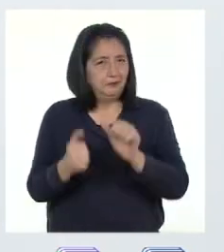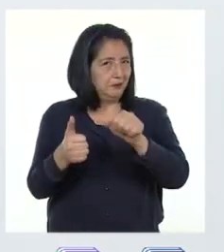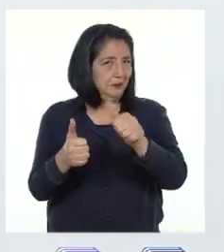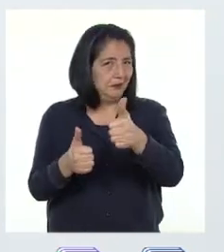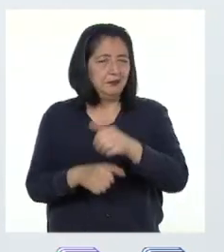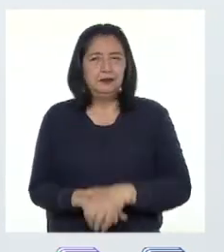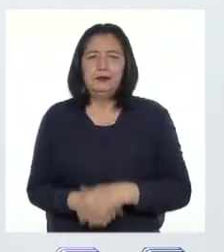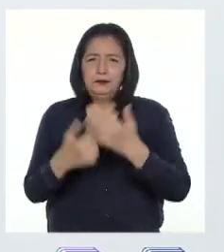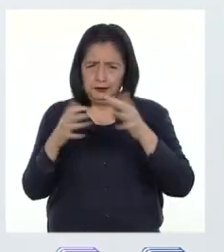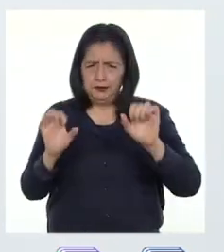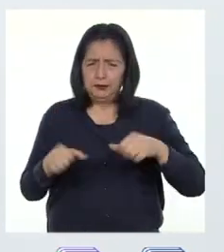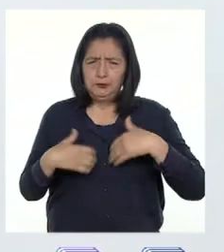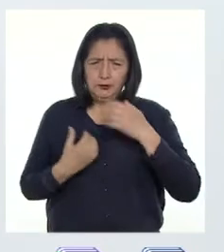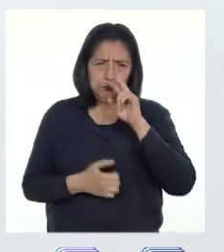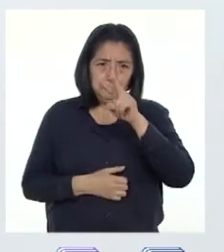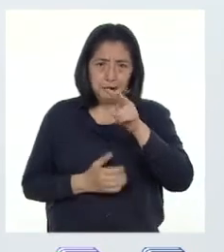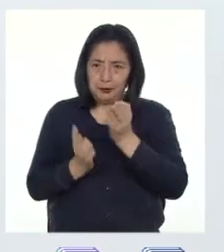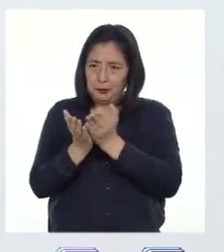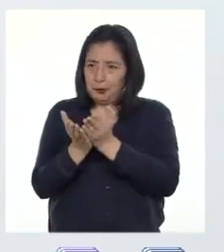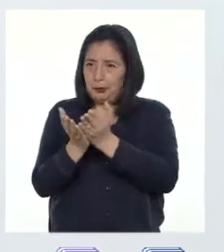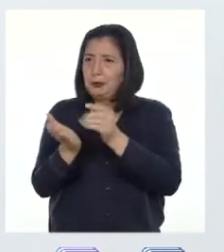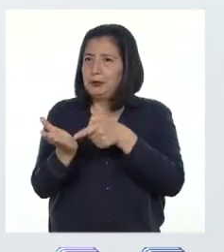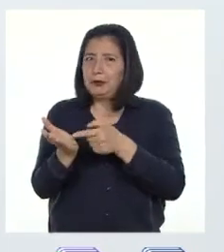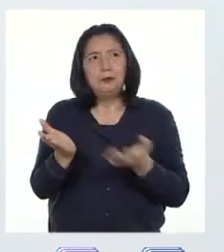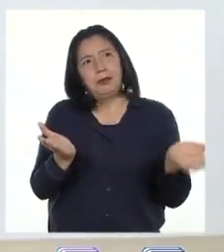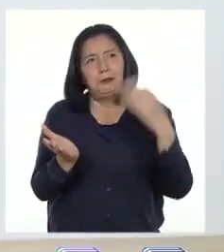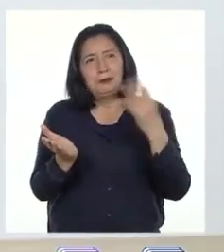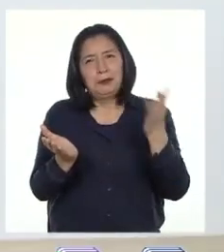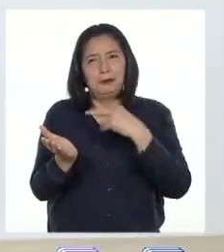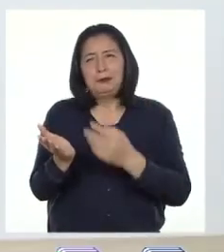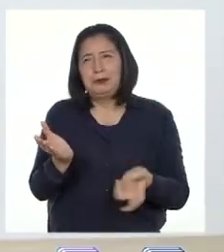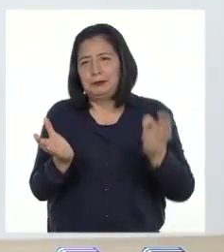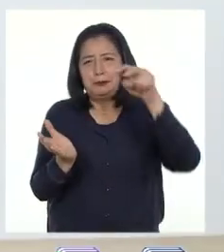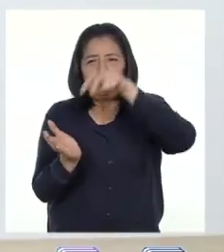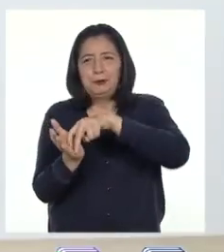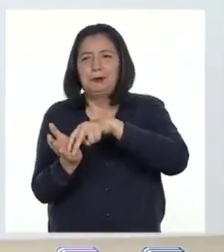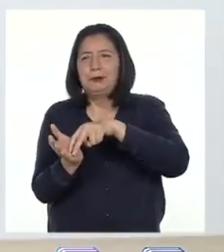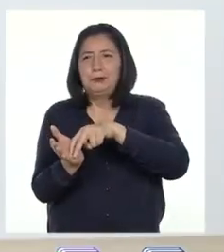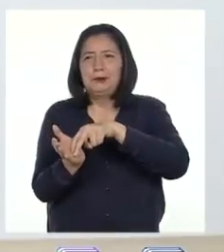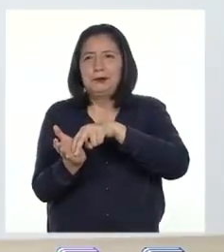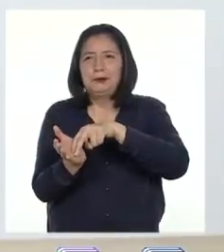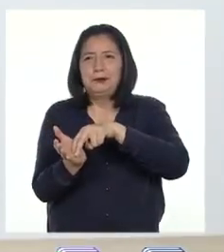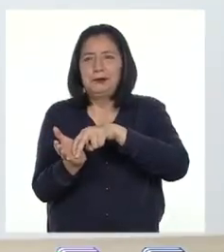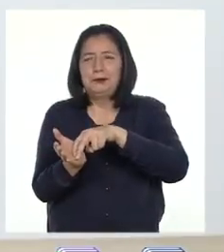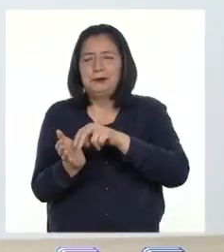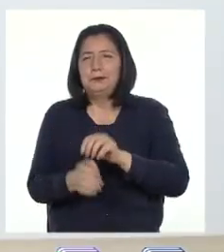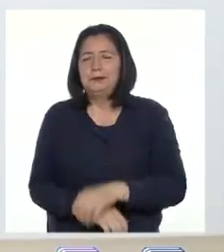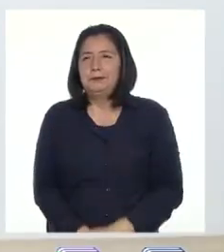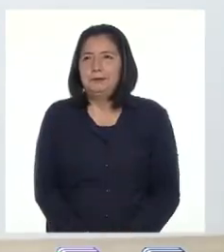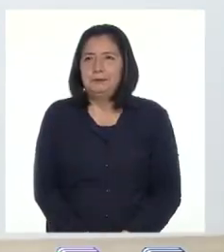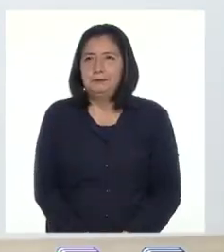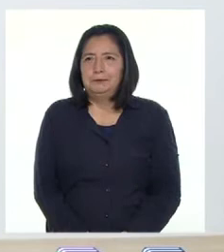¡Eso es! ¡Ya podemos ver nuestro bote! ¡Vamos! ¡Subimos!